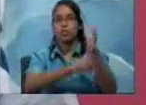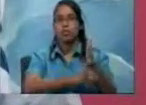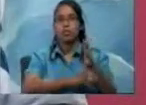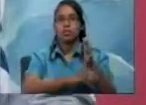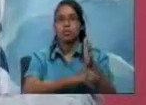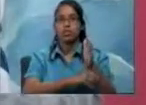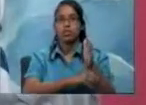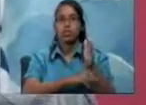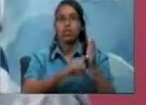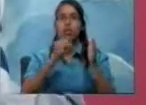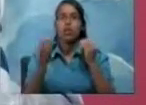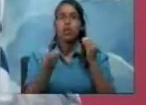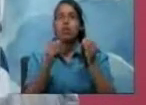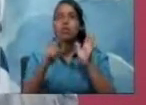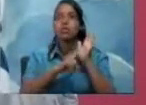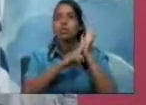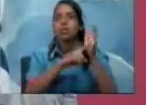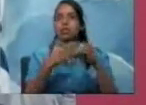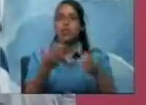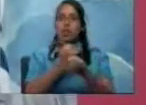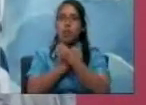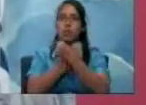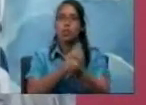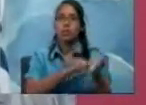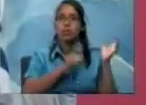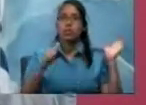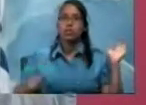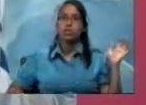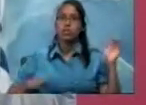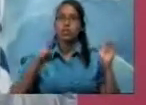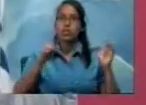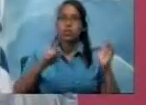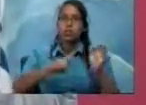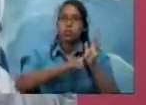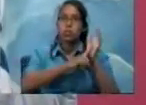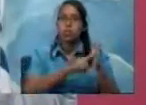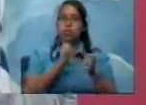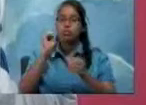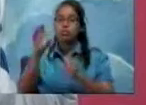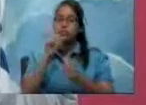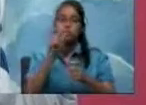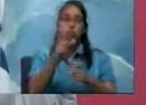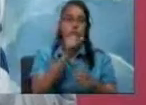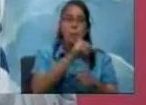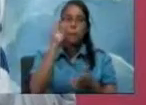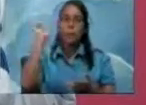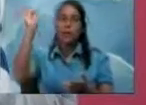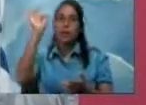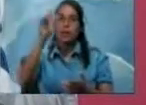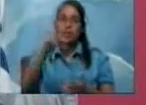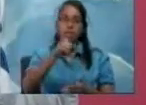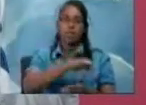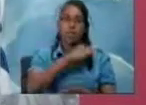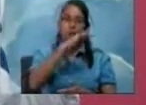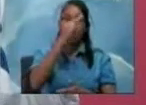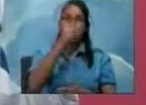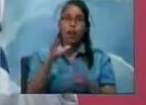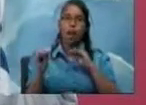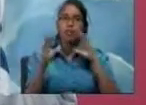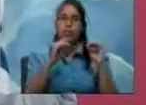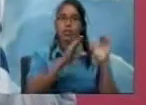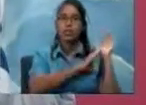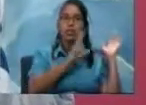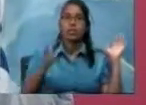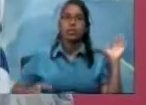demostrando Cómo se demuestra que le amamos al señor se demuestra repartiendo un tratado predico a las almas hablándole de que